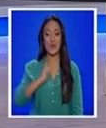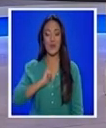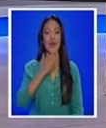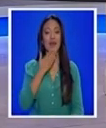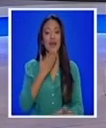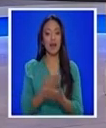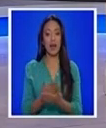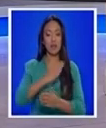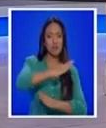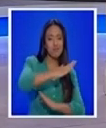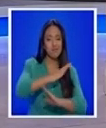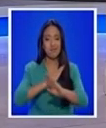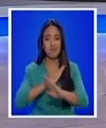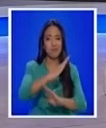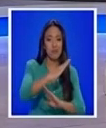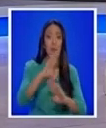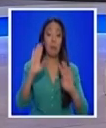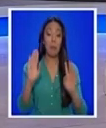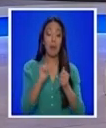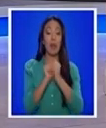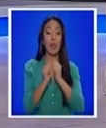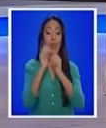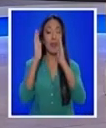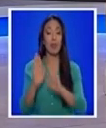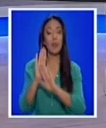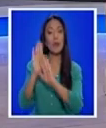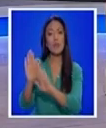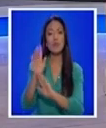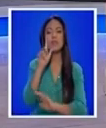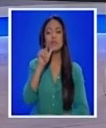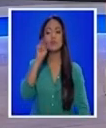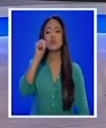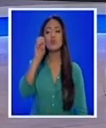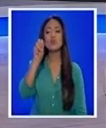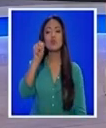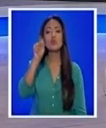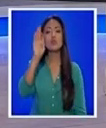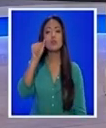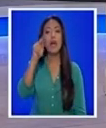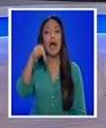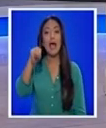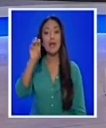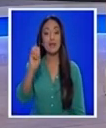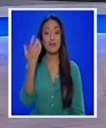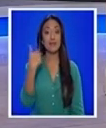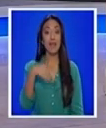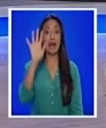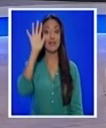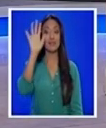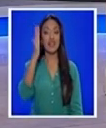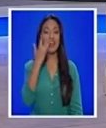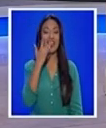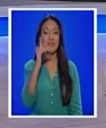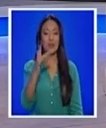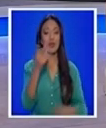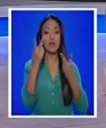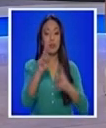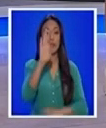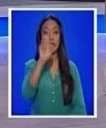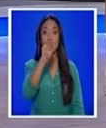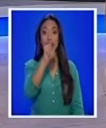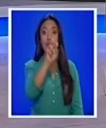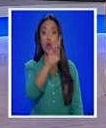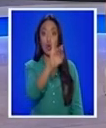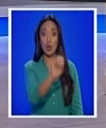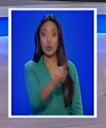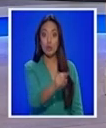lucha greco-romana en la figura del deportista Andrés Montaño. Es la quinta medalla para el país. Además, Ángela Tenorio y la selección de